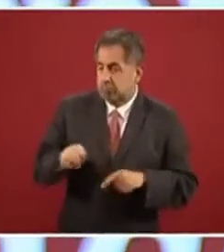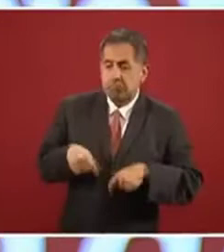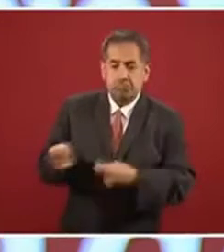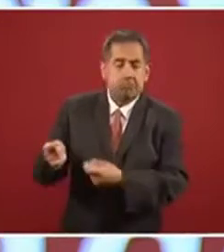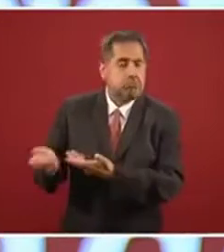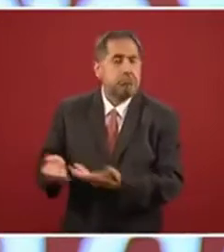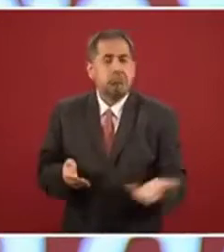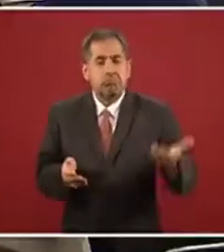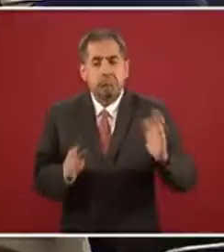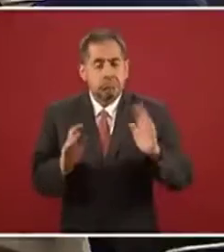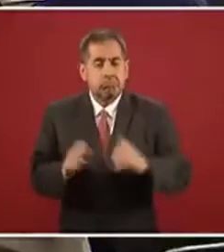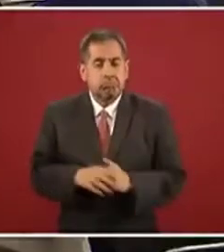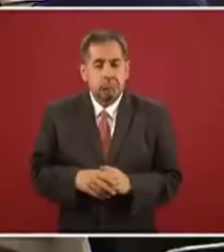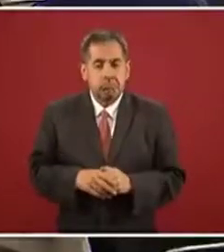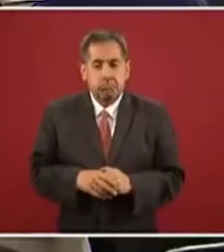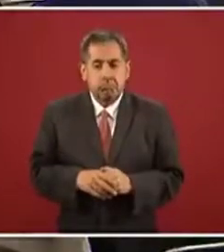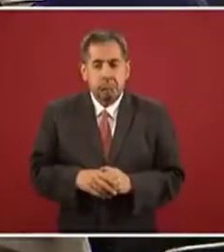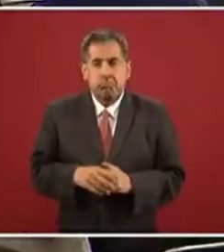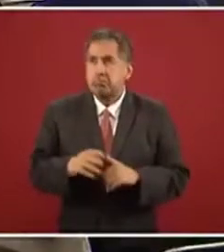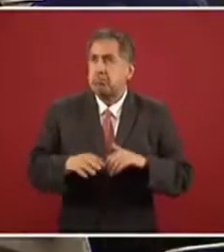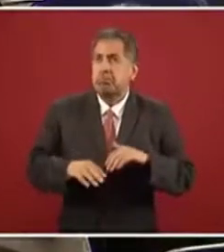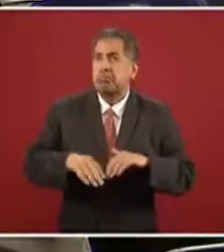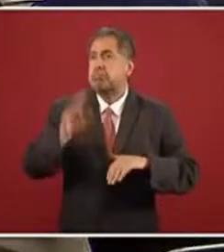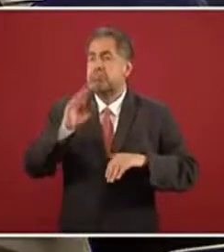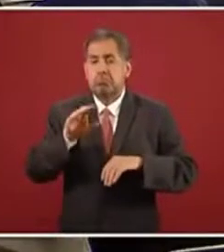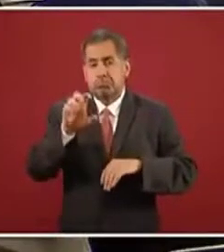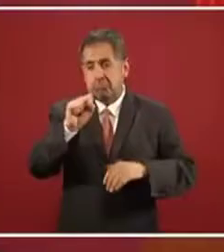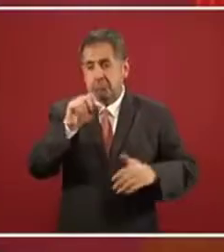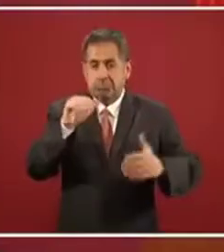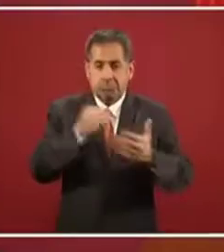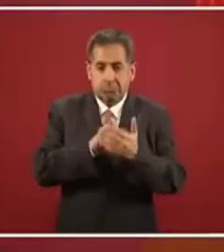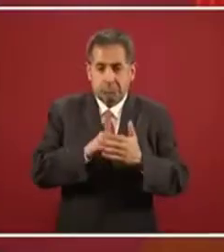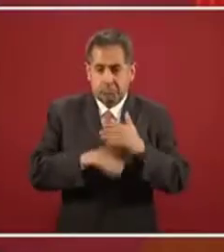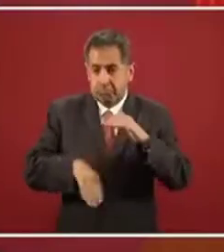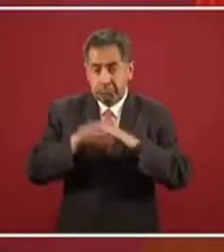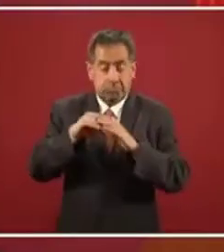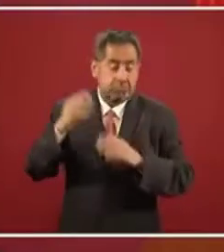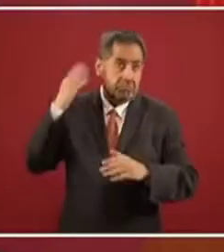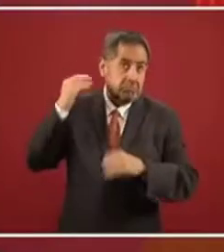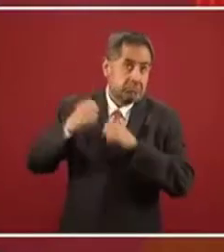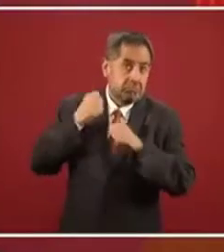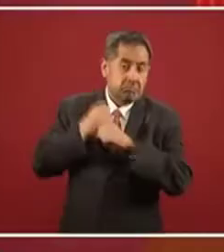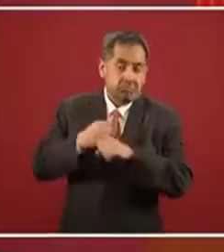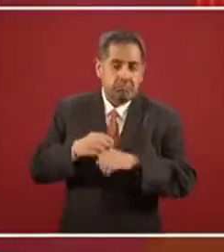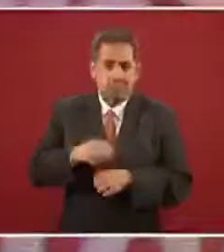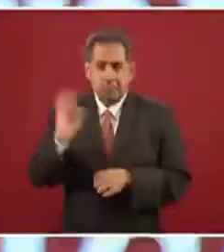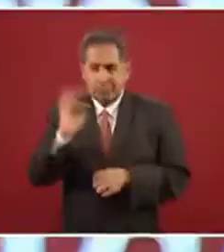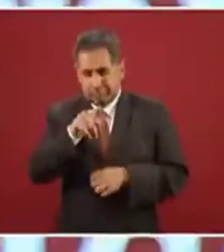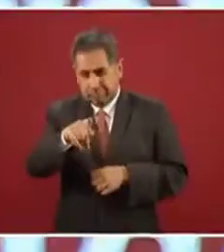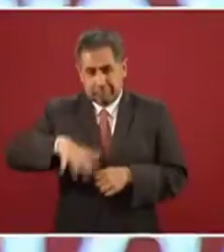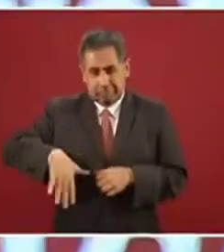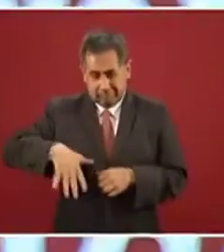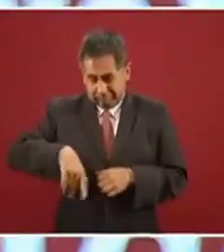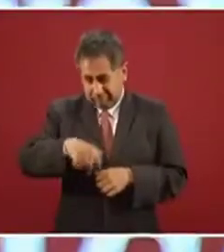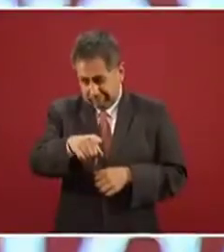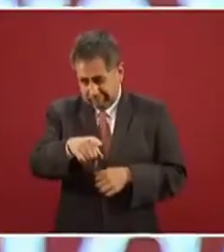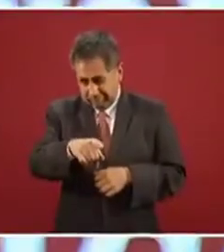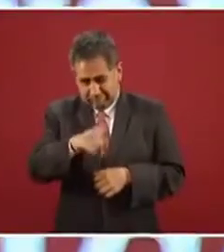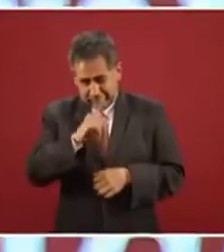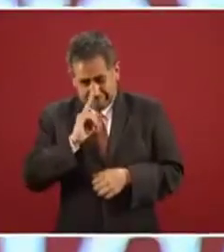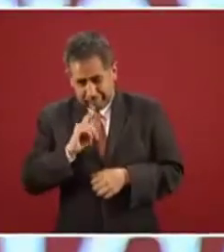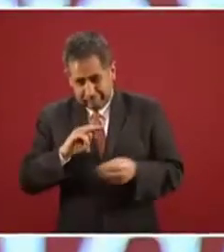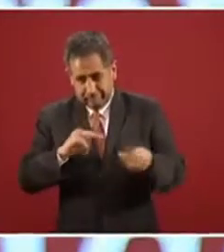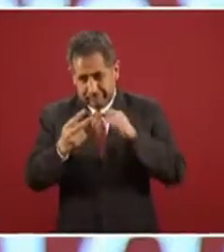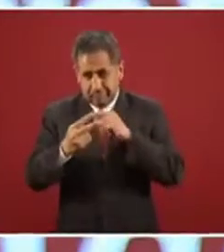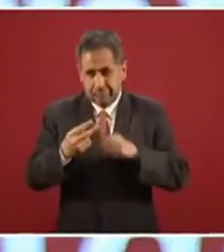refugio. Y pues probablemente vamos a llegar a más de 60,000, es el número más alto en los últimos años. Si fuese cierto lo que usted dice,